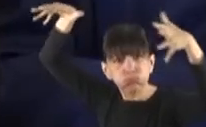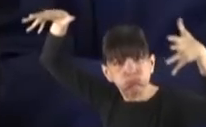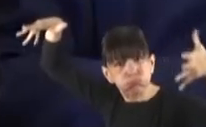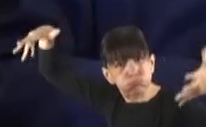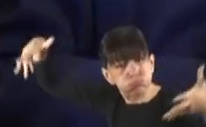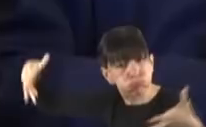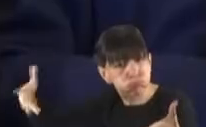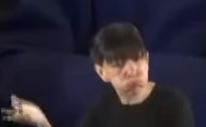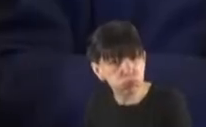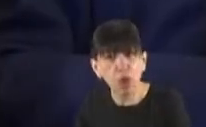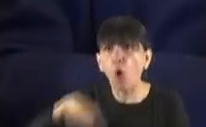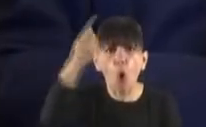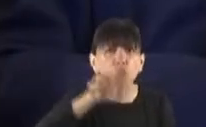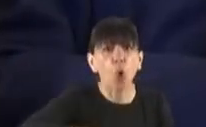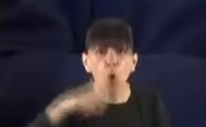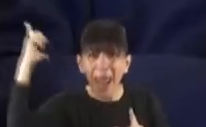ocurrió.